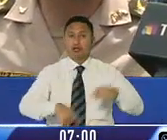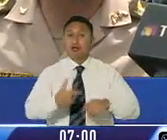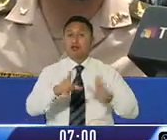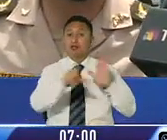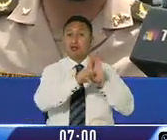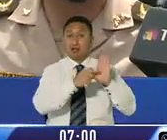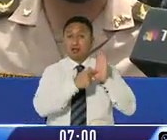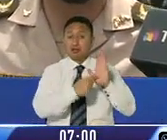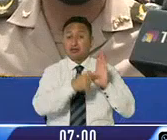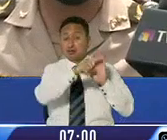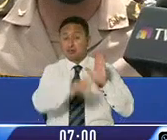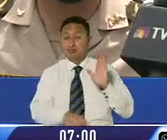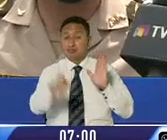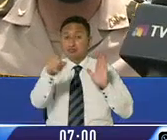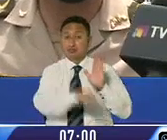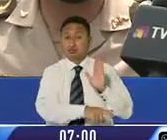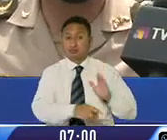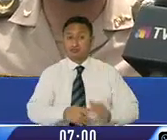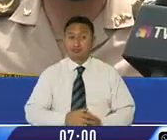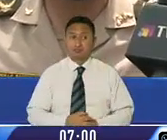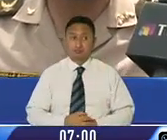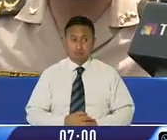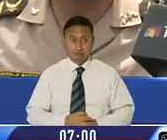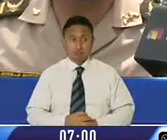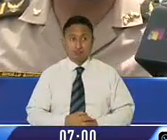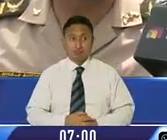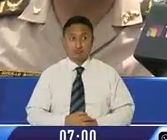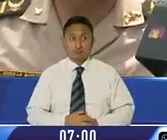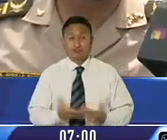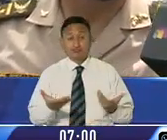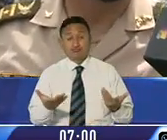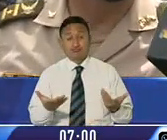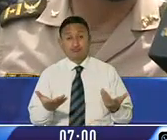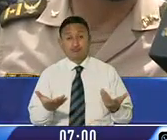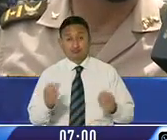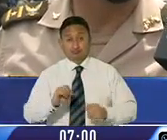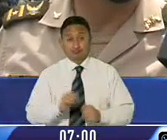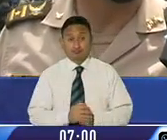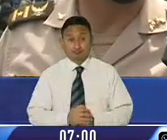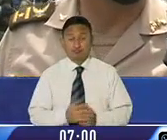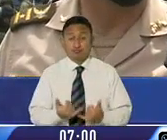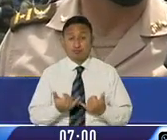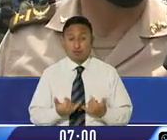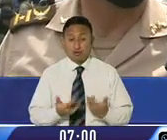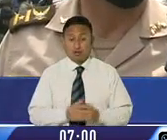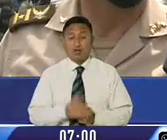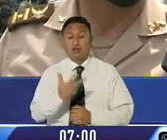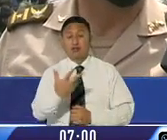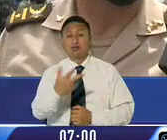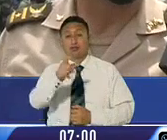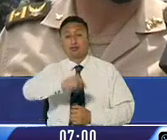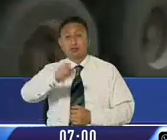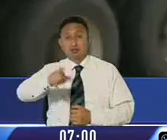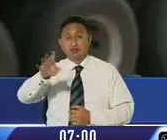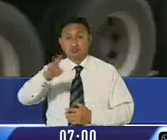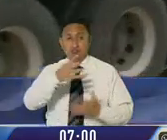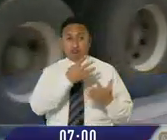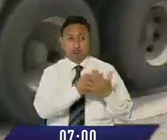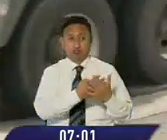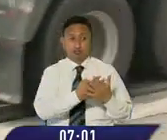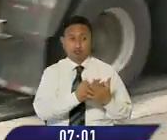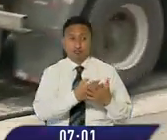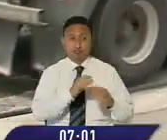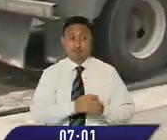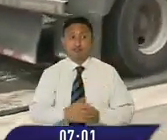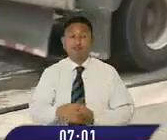está absolutamente prohibido. Es un delito. Y igual se han realizado 3 detenciones en estos operativos. El